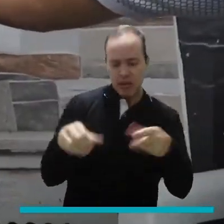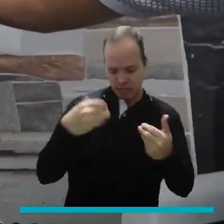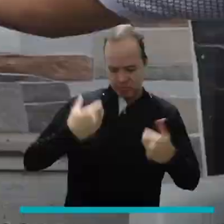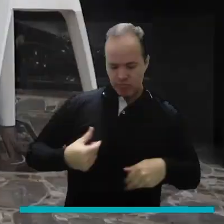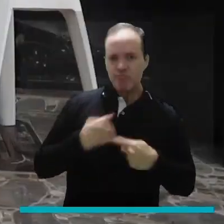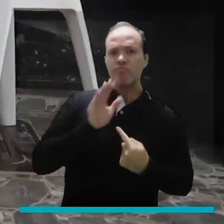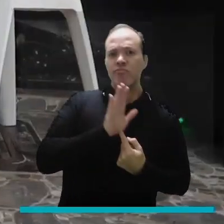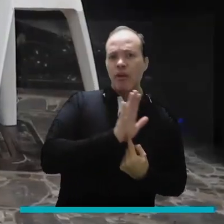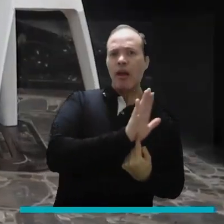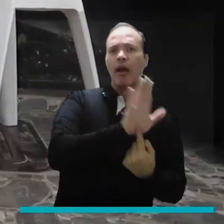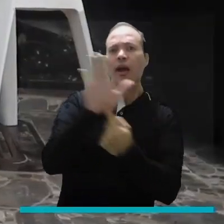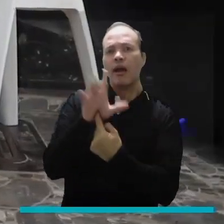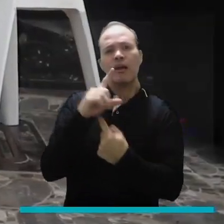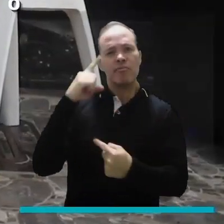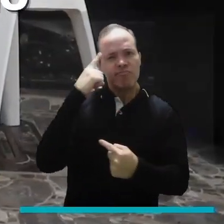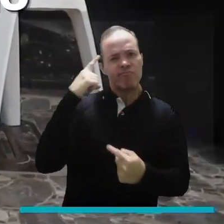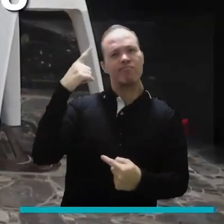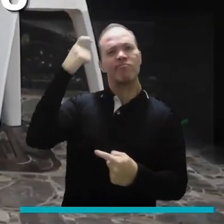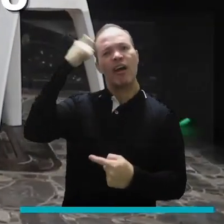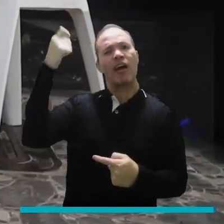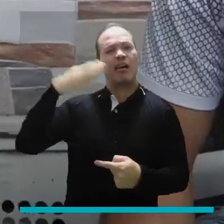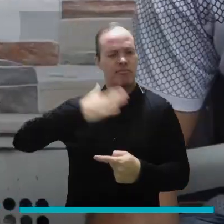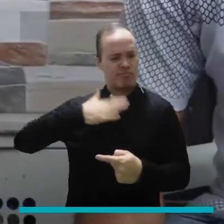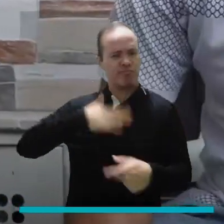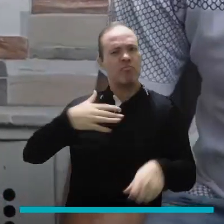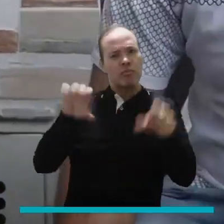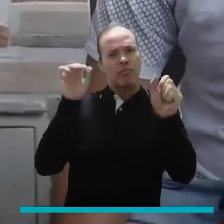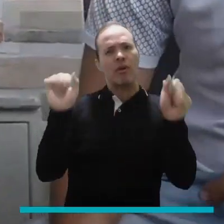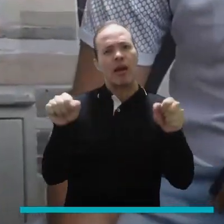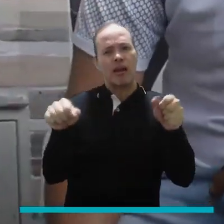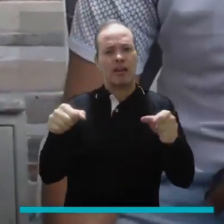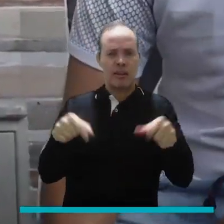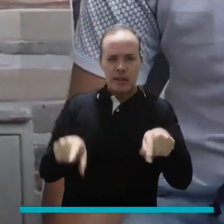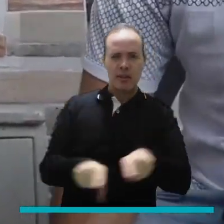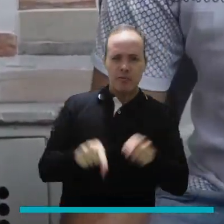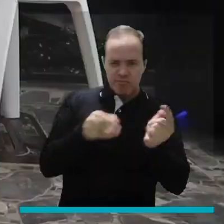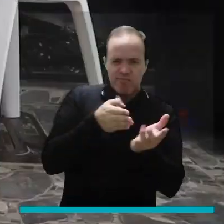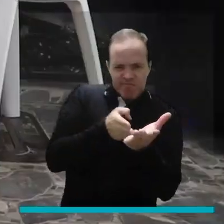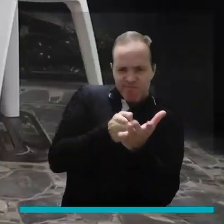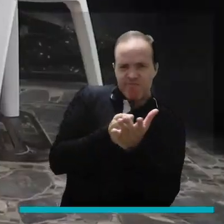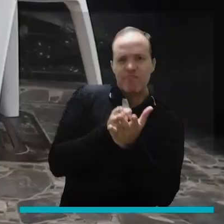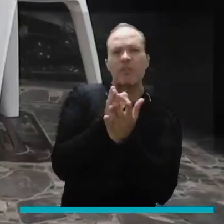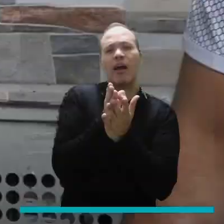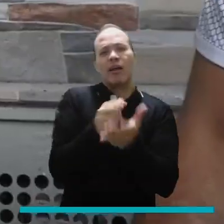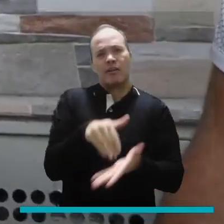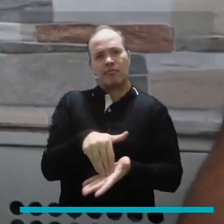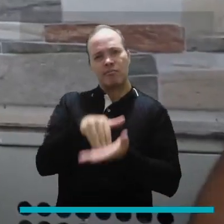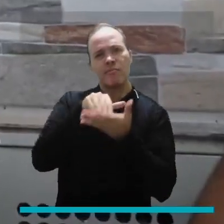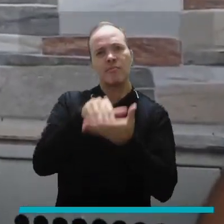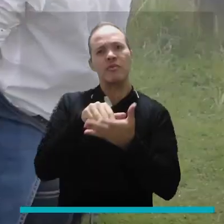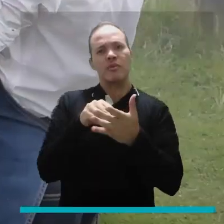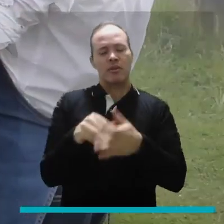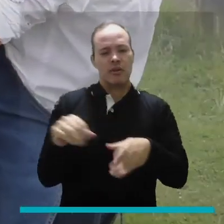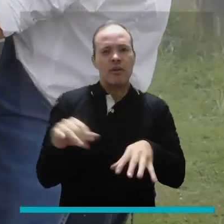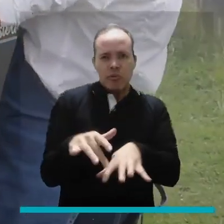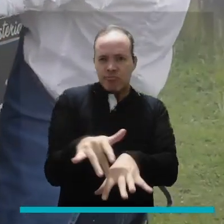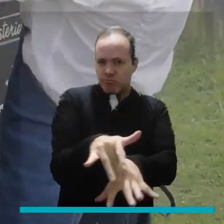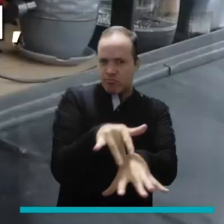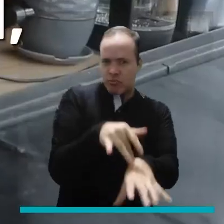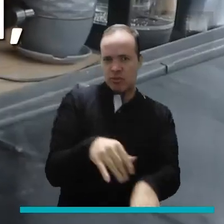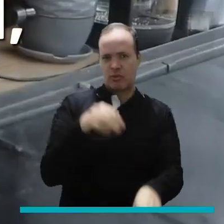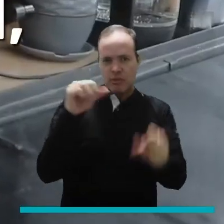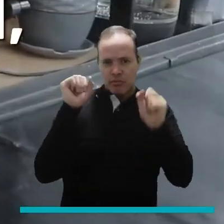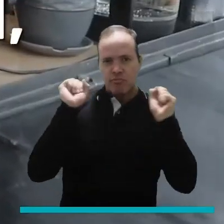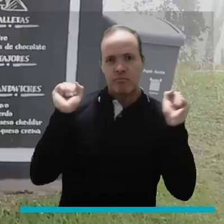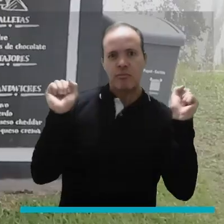Que estás hecho, dale. A los retos ponle el pecho, vamos. Pisa fuerte sobre ruedas y mira con ojos del alma lo que quieras. Impúlsate con